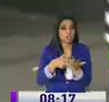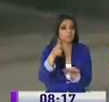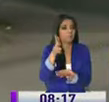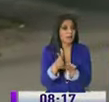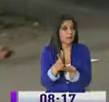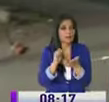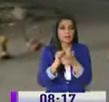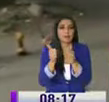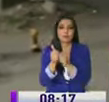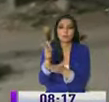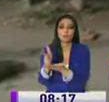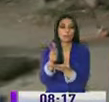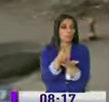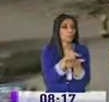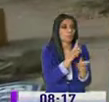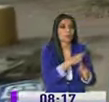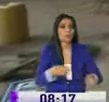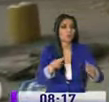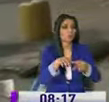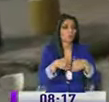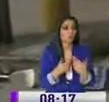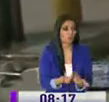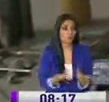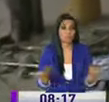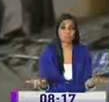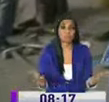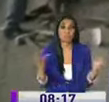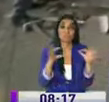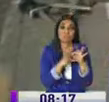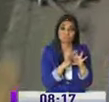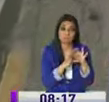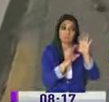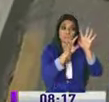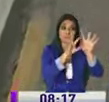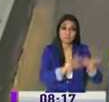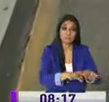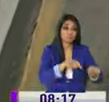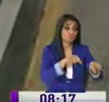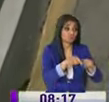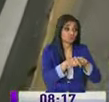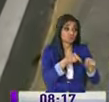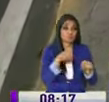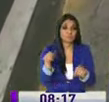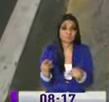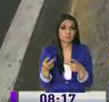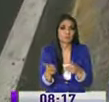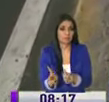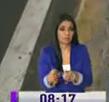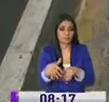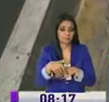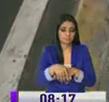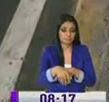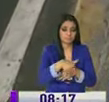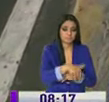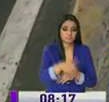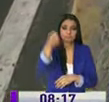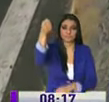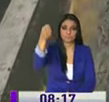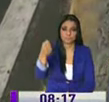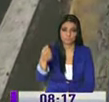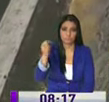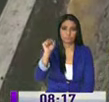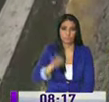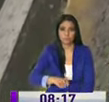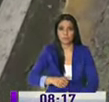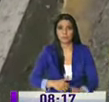de cada una de ellas entonces el trabajo conjunto con ellos nosotros realizamos el trabajo de señalización horizontal y vertical y